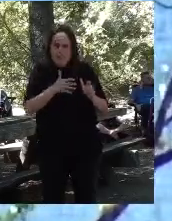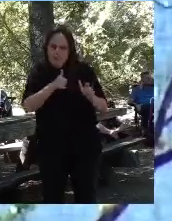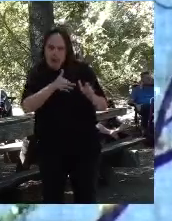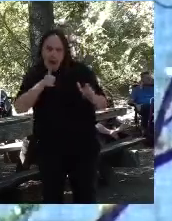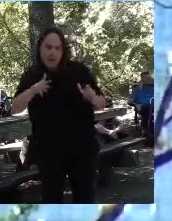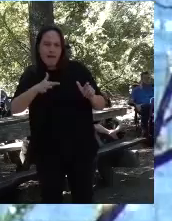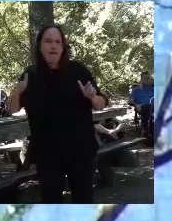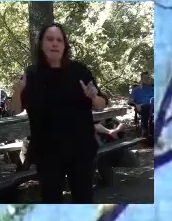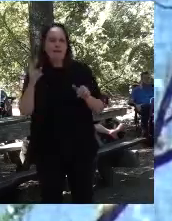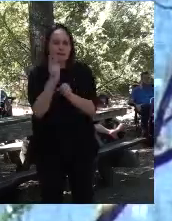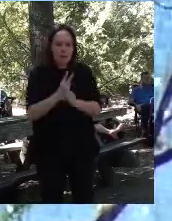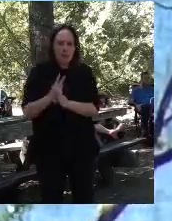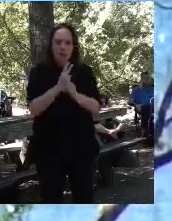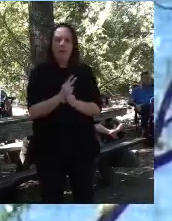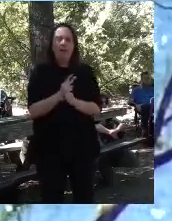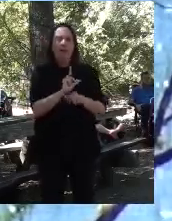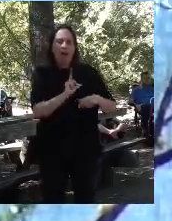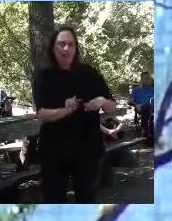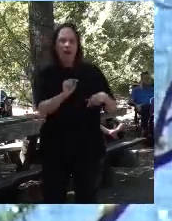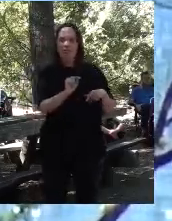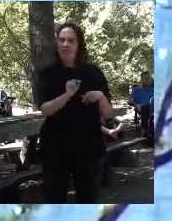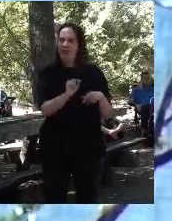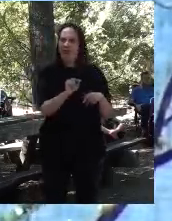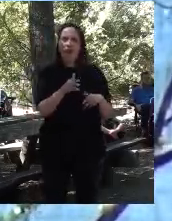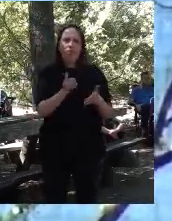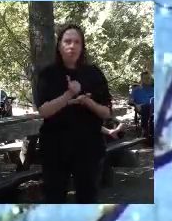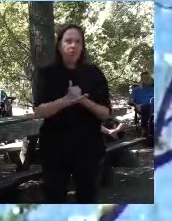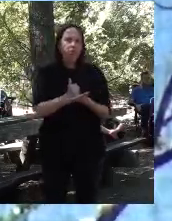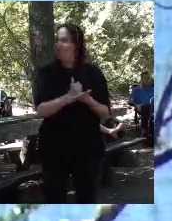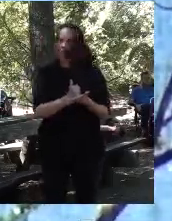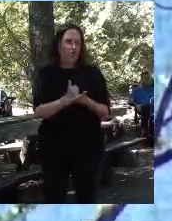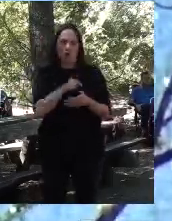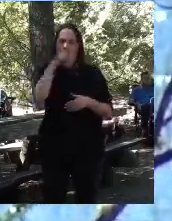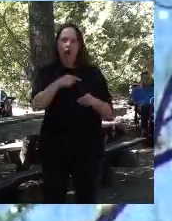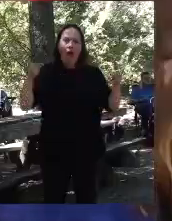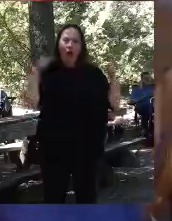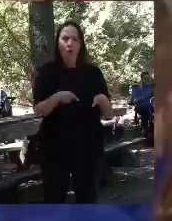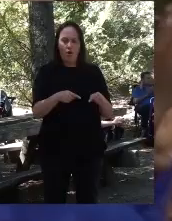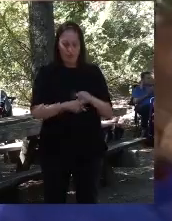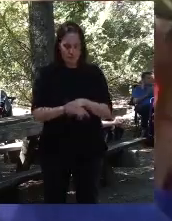no puede esperar. El momento de actuar es ahora. Muchas gracias.